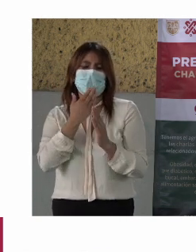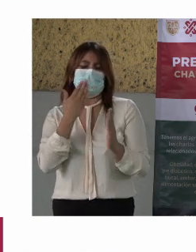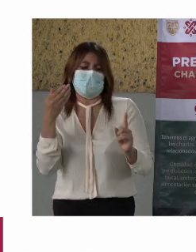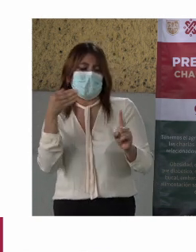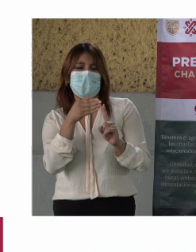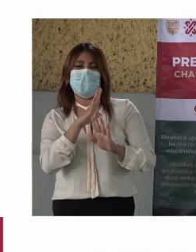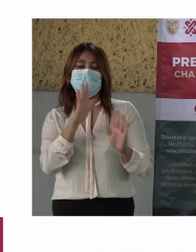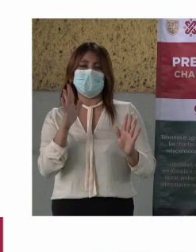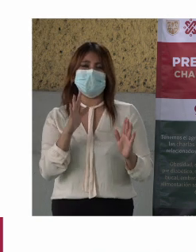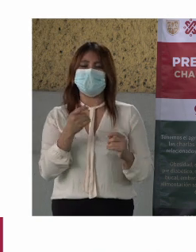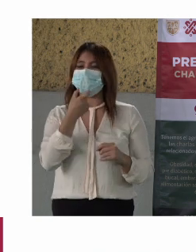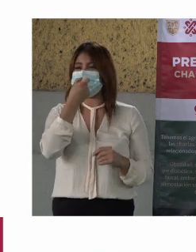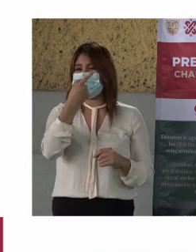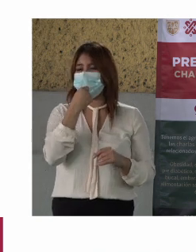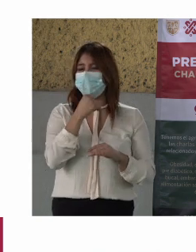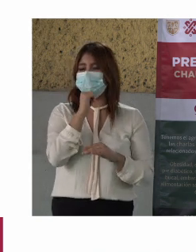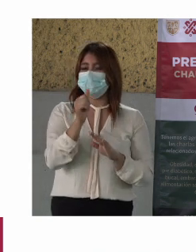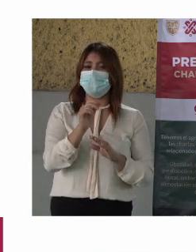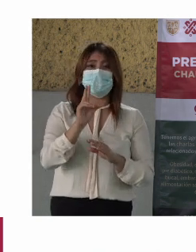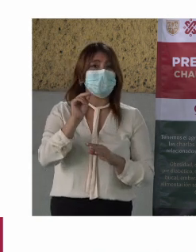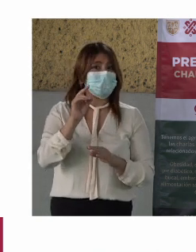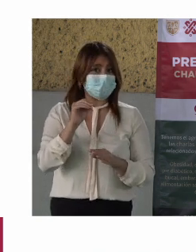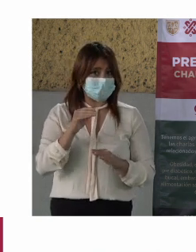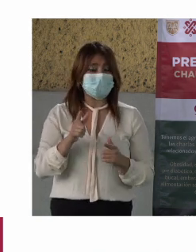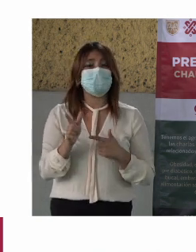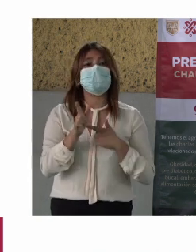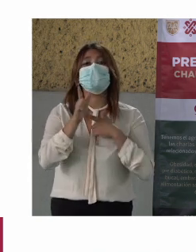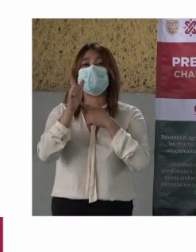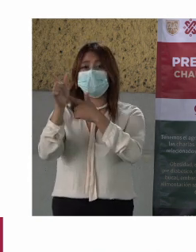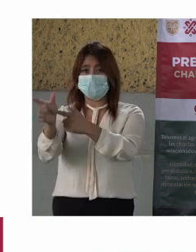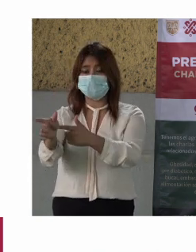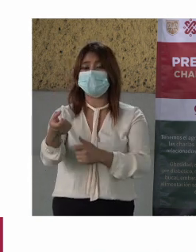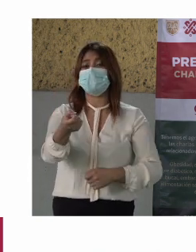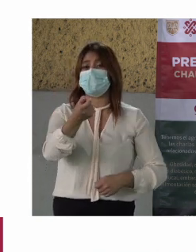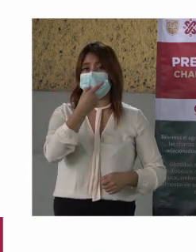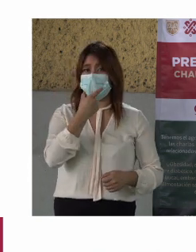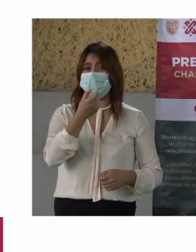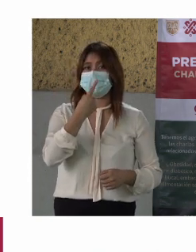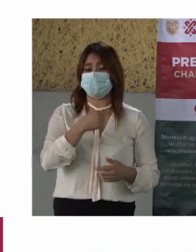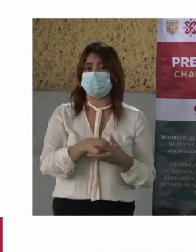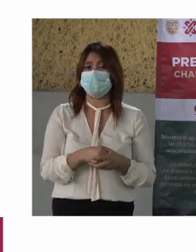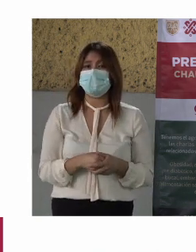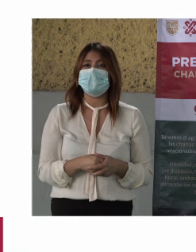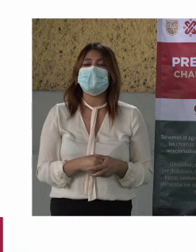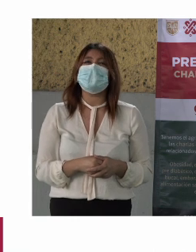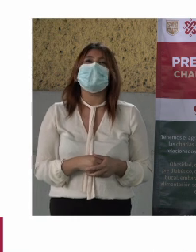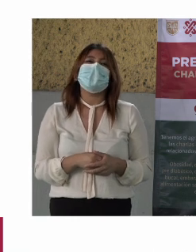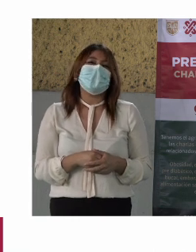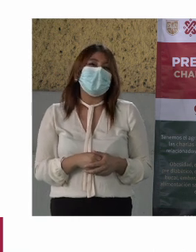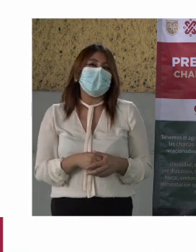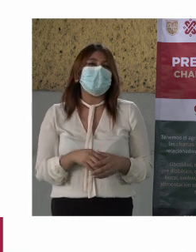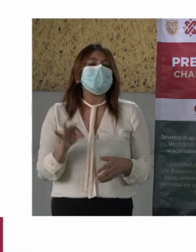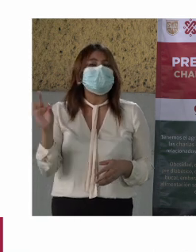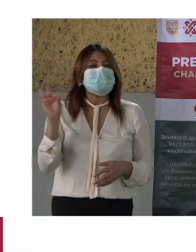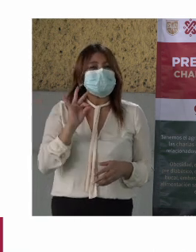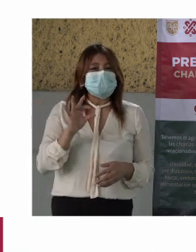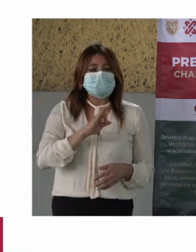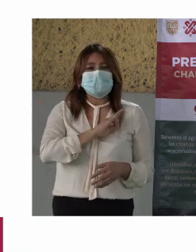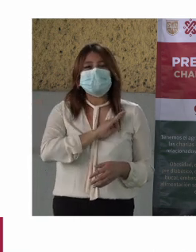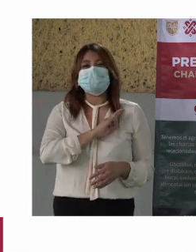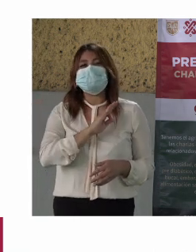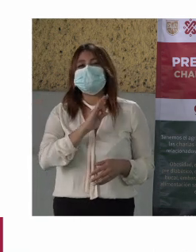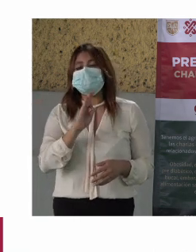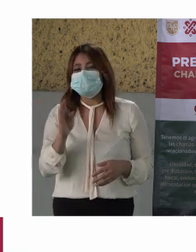gracias a que estamos tomando ese medicamento. Sí hay ciertos momentos en los que podemos quitar medicamentos, pero eso ya es